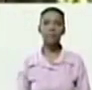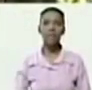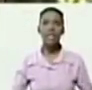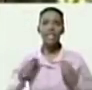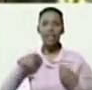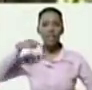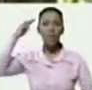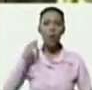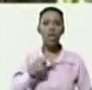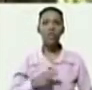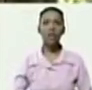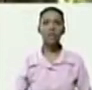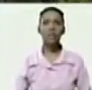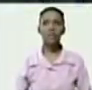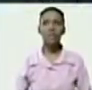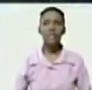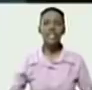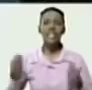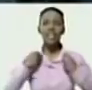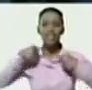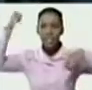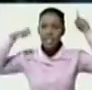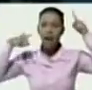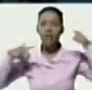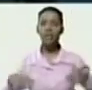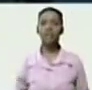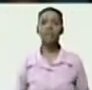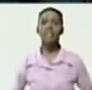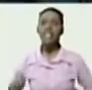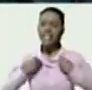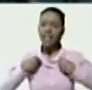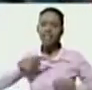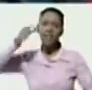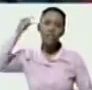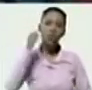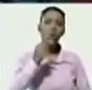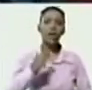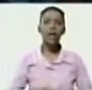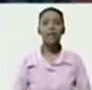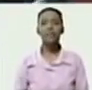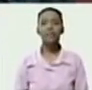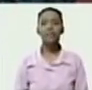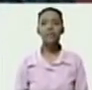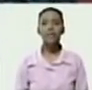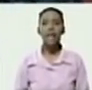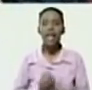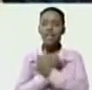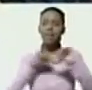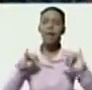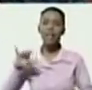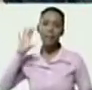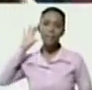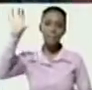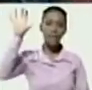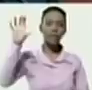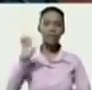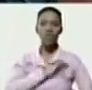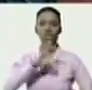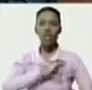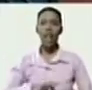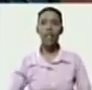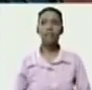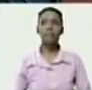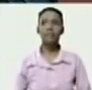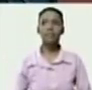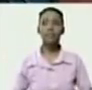viva Bolívar! ¡Viva! ¡Que viva Chávez! ¡Viva! ¡Que viva Sucre! ¡Viva! ¡Independencia y patria socialista! De esta